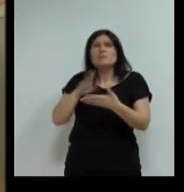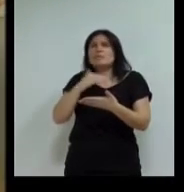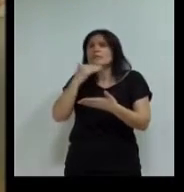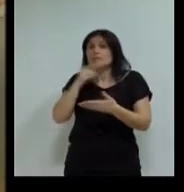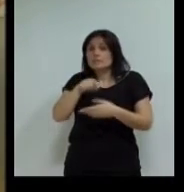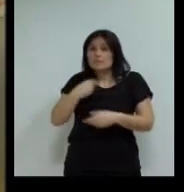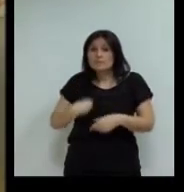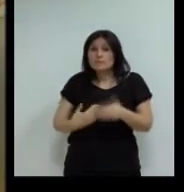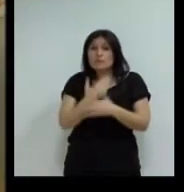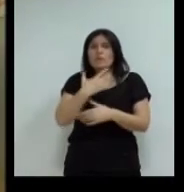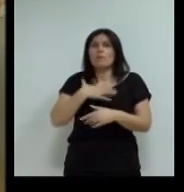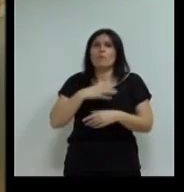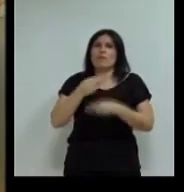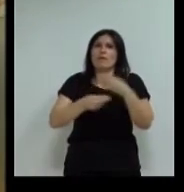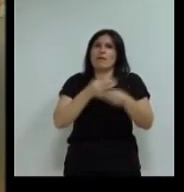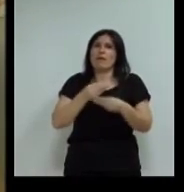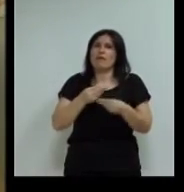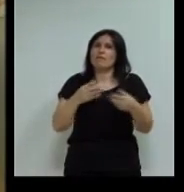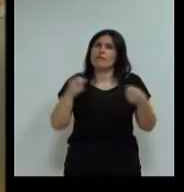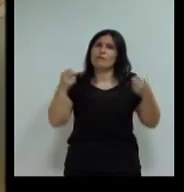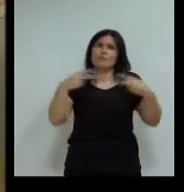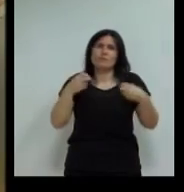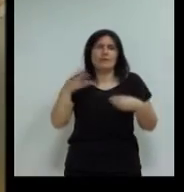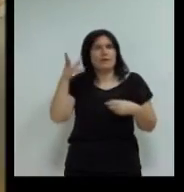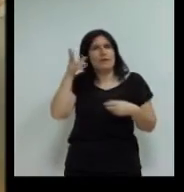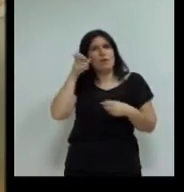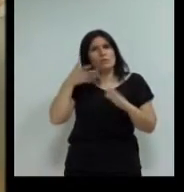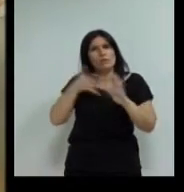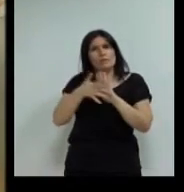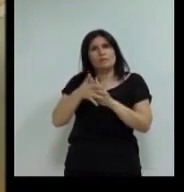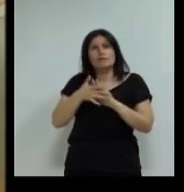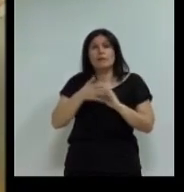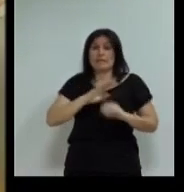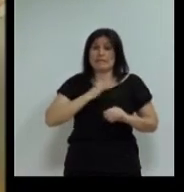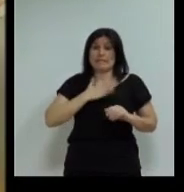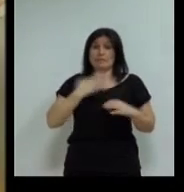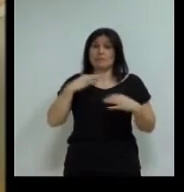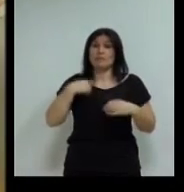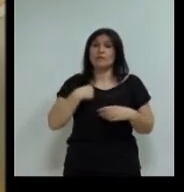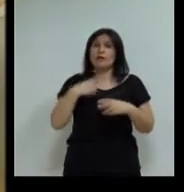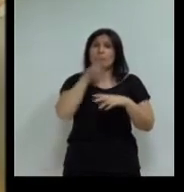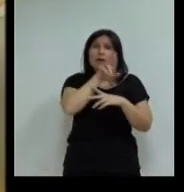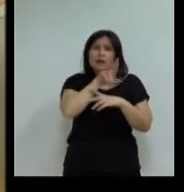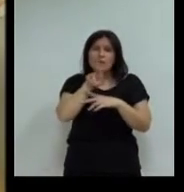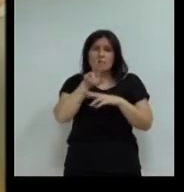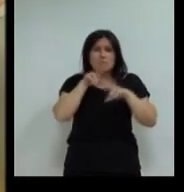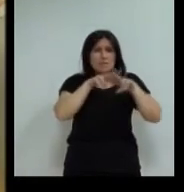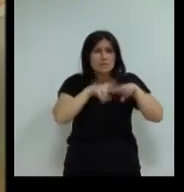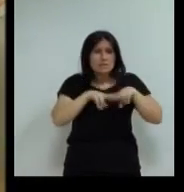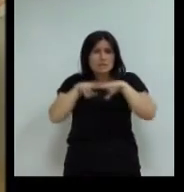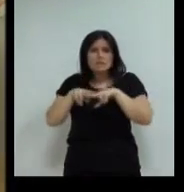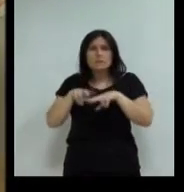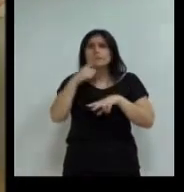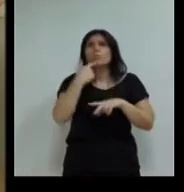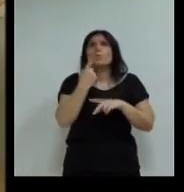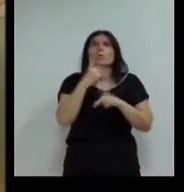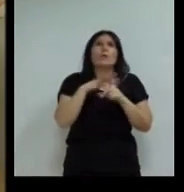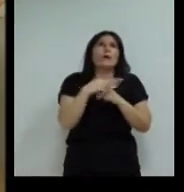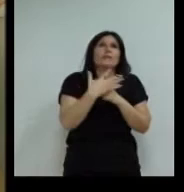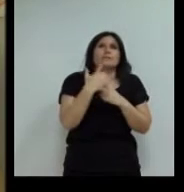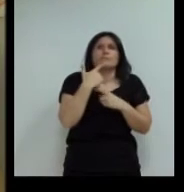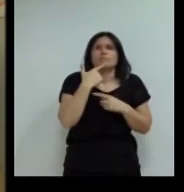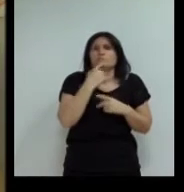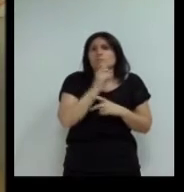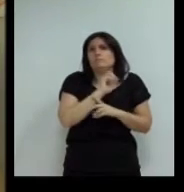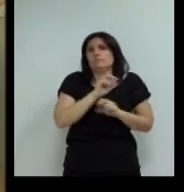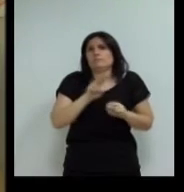hecha todo el guión de audiodescripción. Bien es cierto que luego lo solemos repasar al día siguiente. O sea, me estoy poniendo en el caso más crítico para